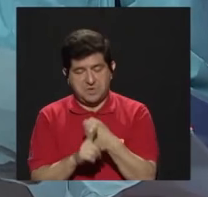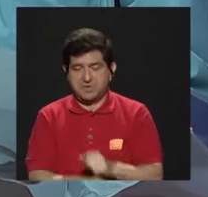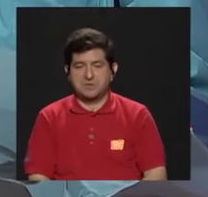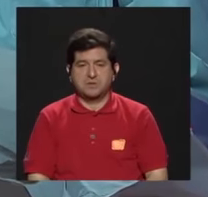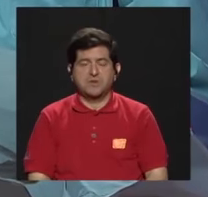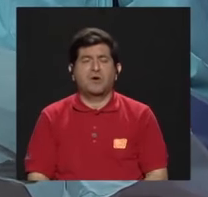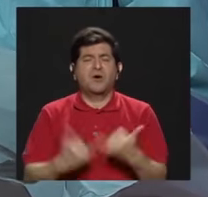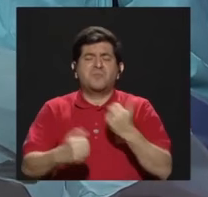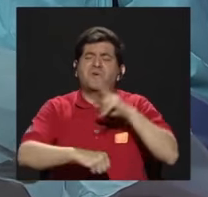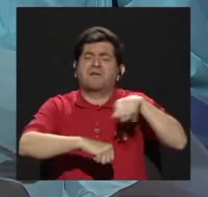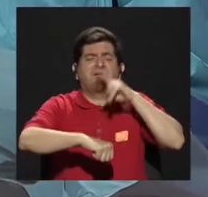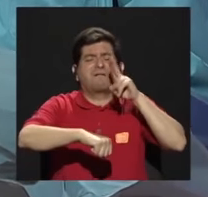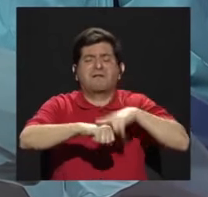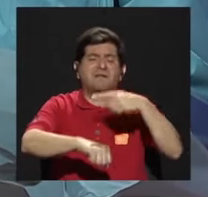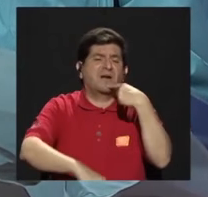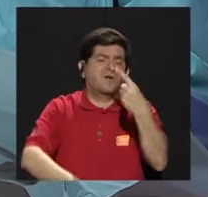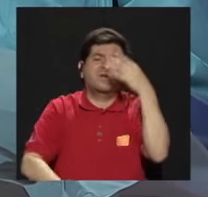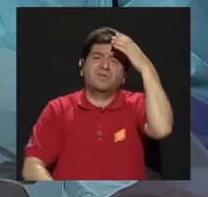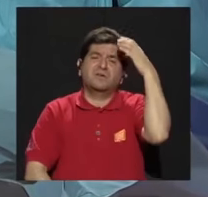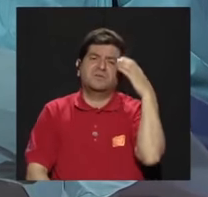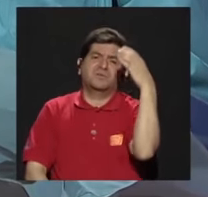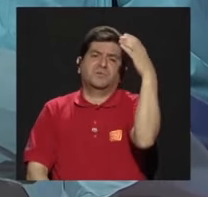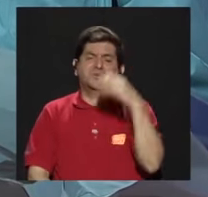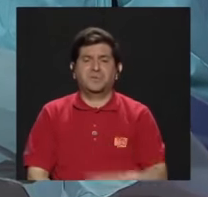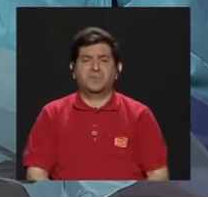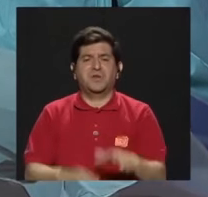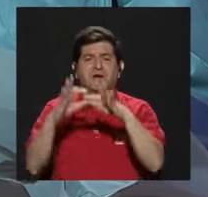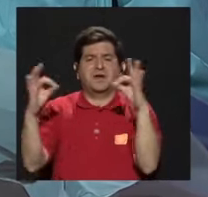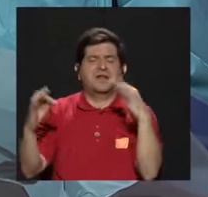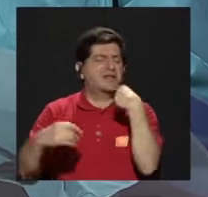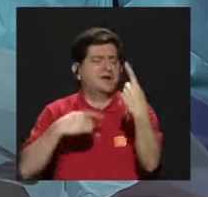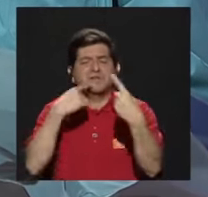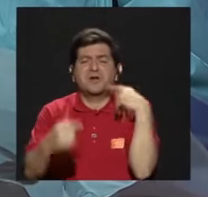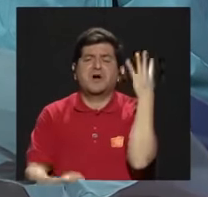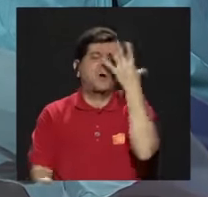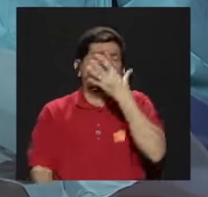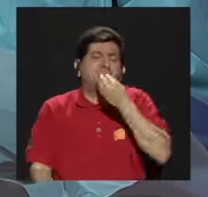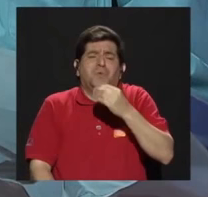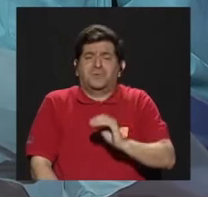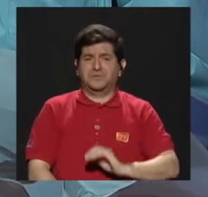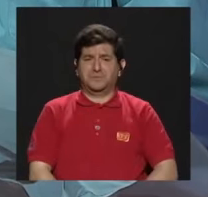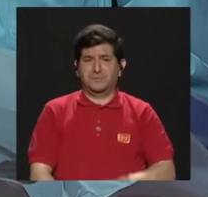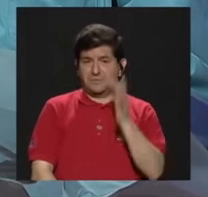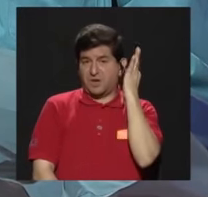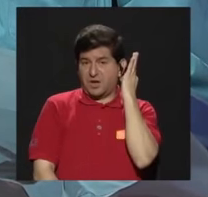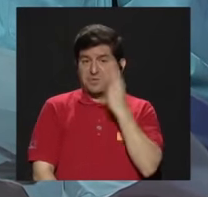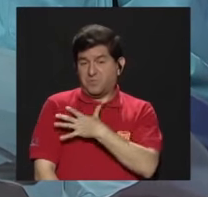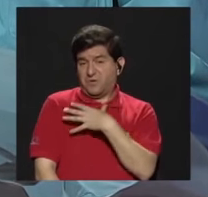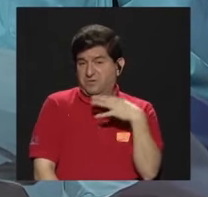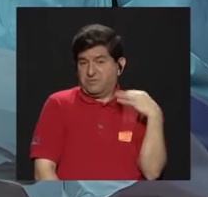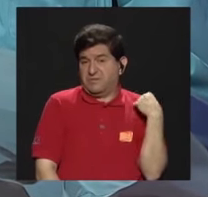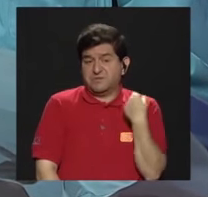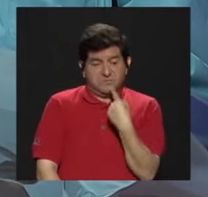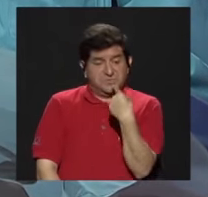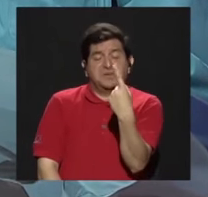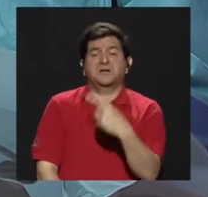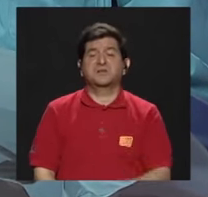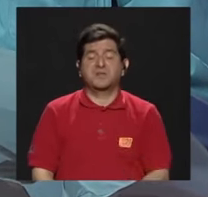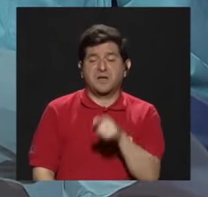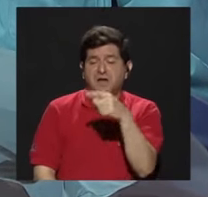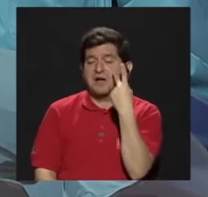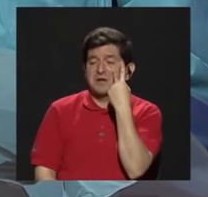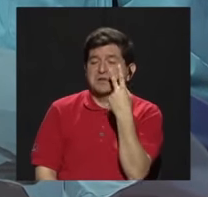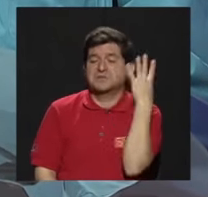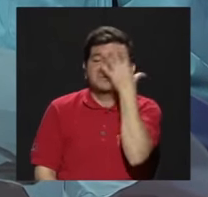ha naturalizado y se nos ha dicho culturalmente que el piropo es algo bonito y que además las mujeres nos gustan que nos digan que nos veamos